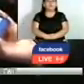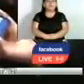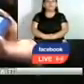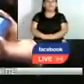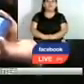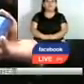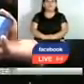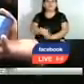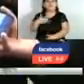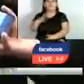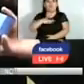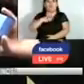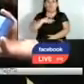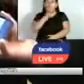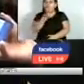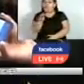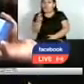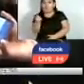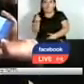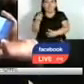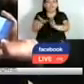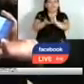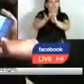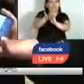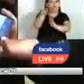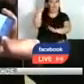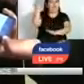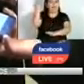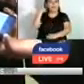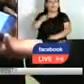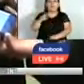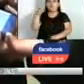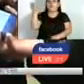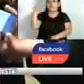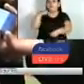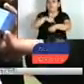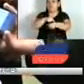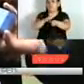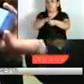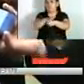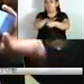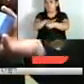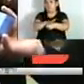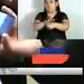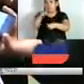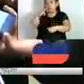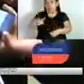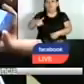Tenemos la cifra exacta de las inversiones que trajimos al país en el año de pandemia. Vamos a cerrar